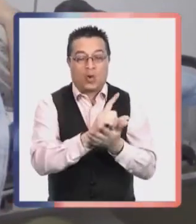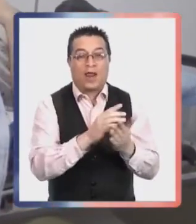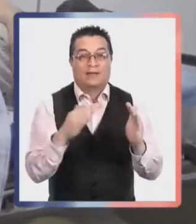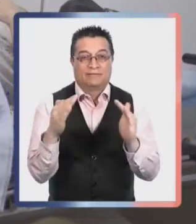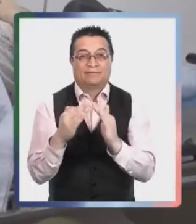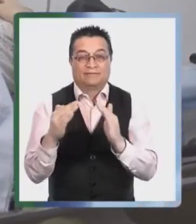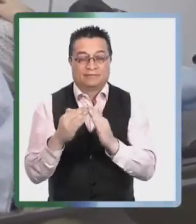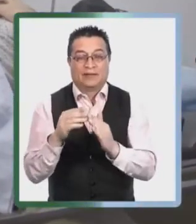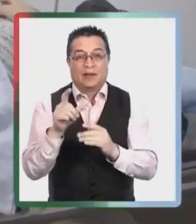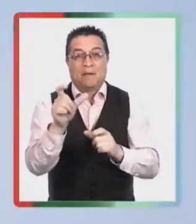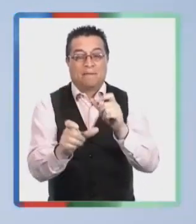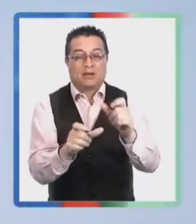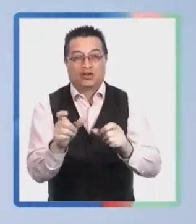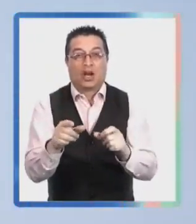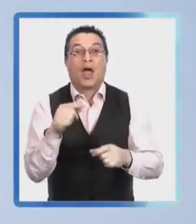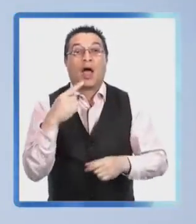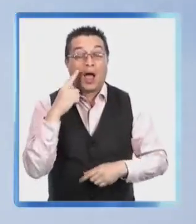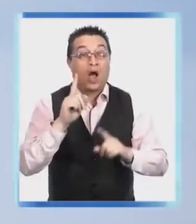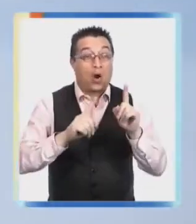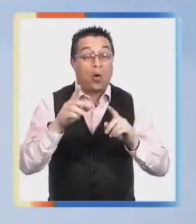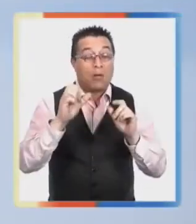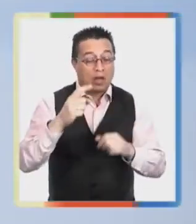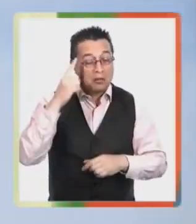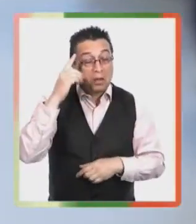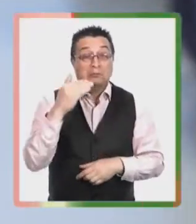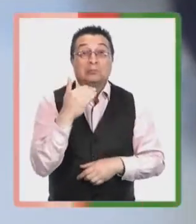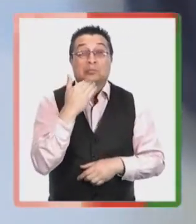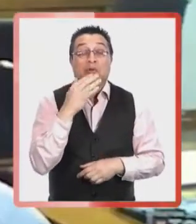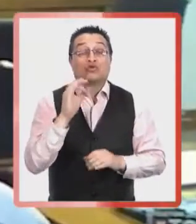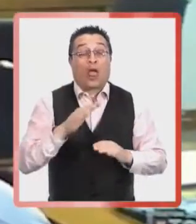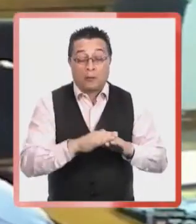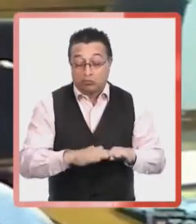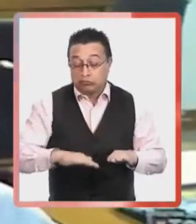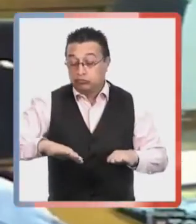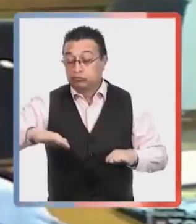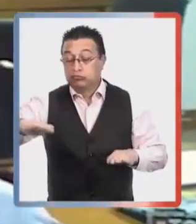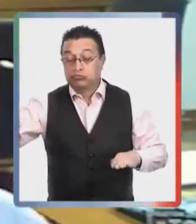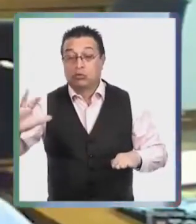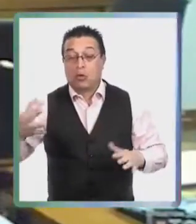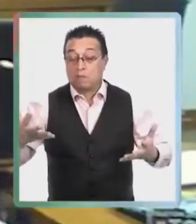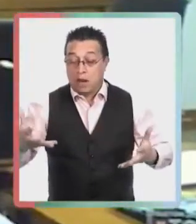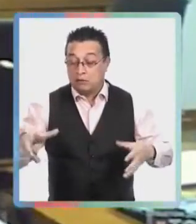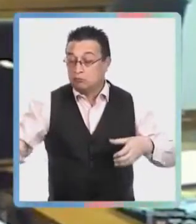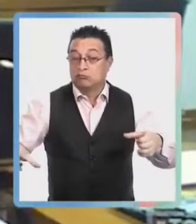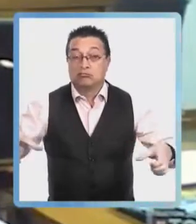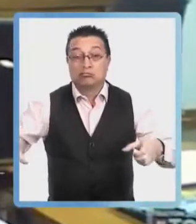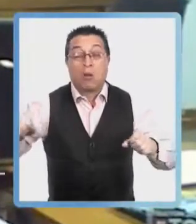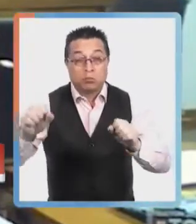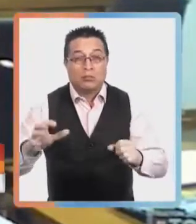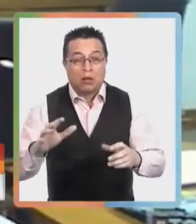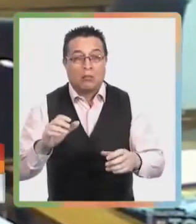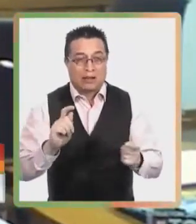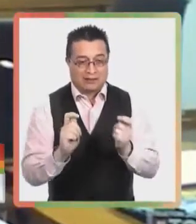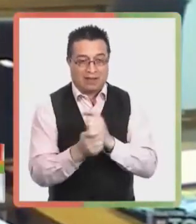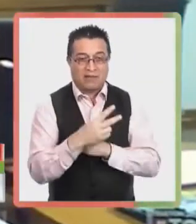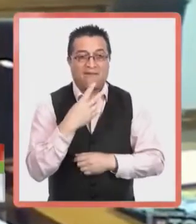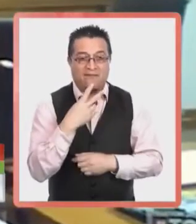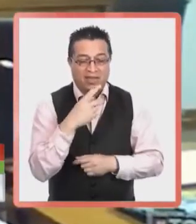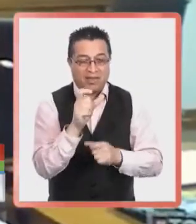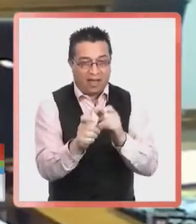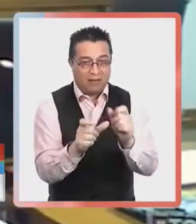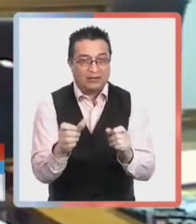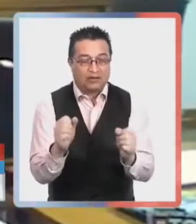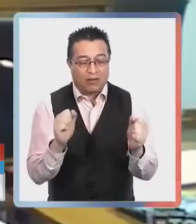en los hogares de nuestros pacientes a veces algo que puede parecer tan sencillo como una rampa o una barra de sujeción de cambiar la vida a tantos pacientes